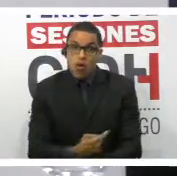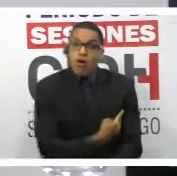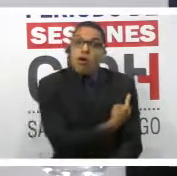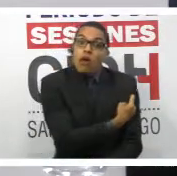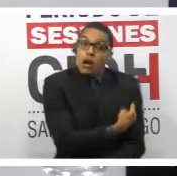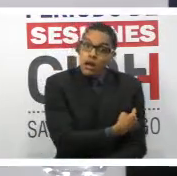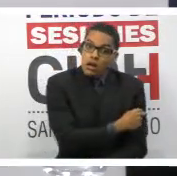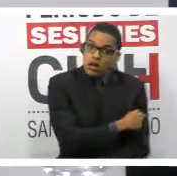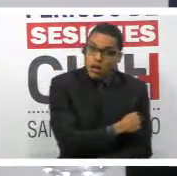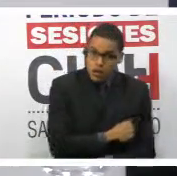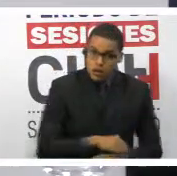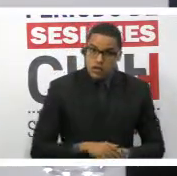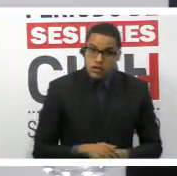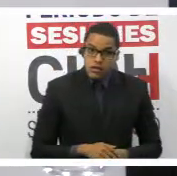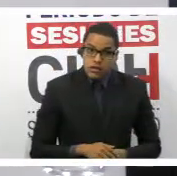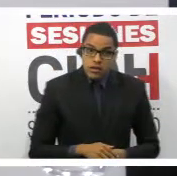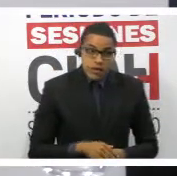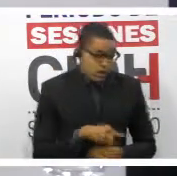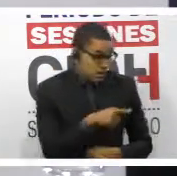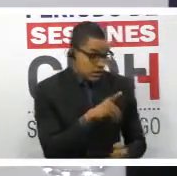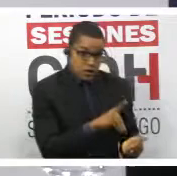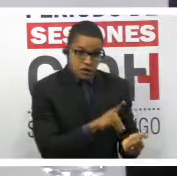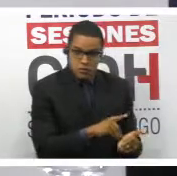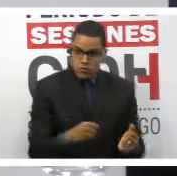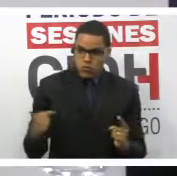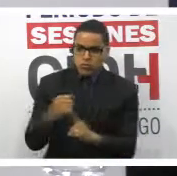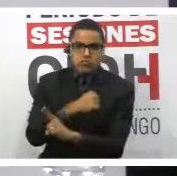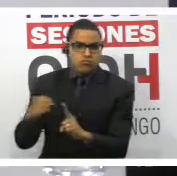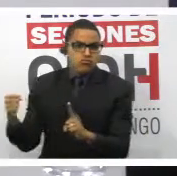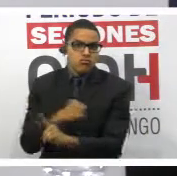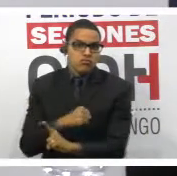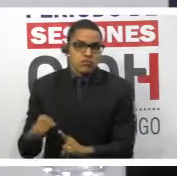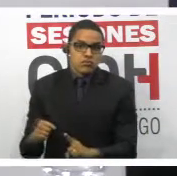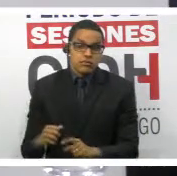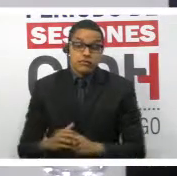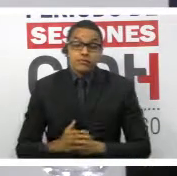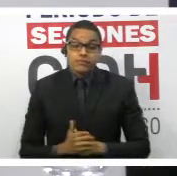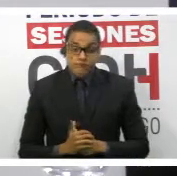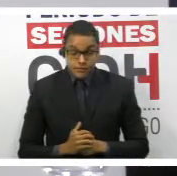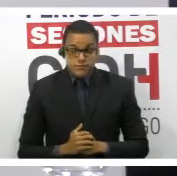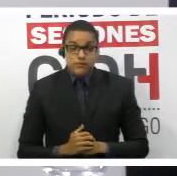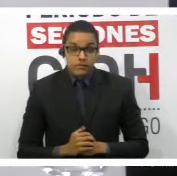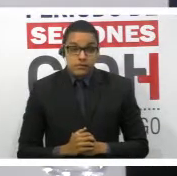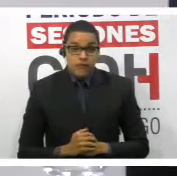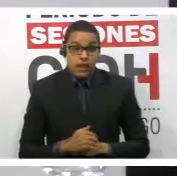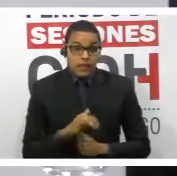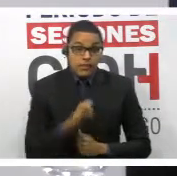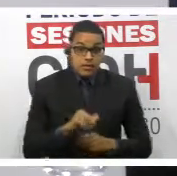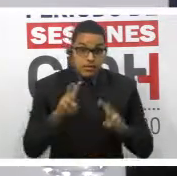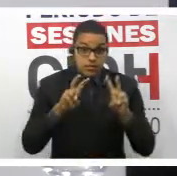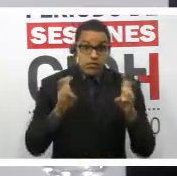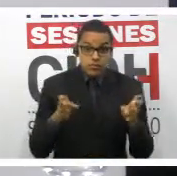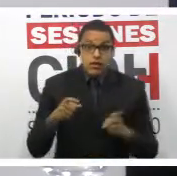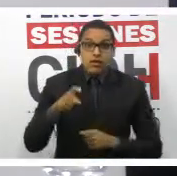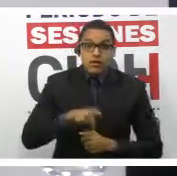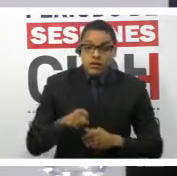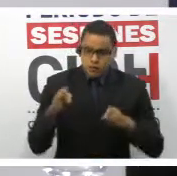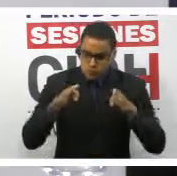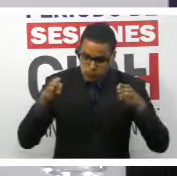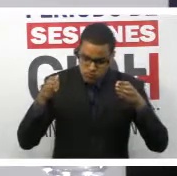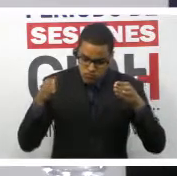aquí lo dejo es un tema central que tenemos que visibilizar y que tenemos que